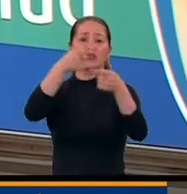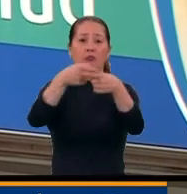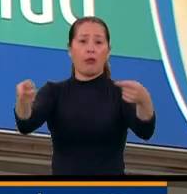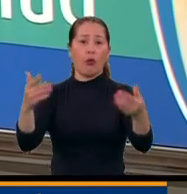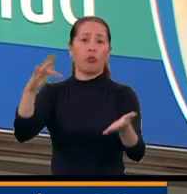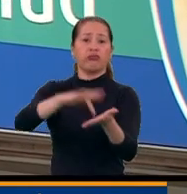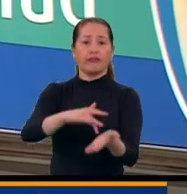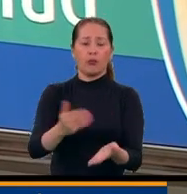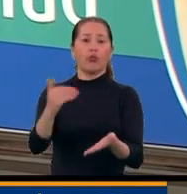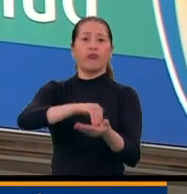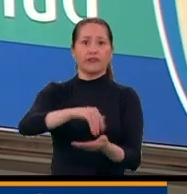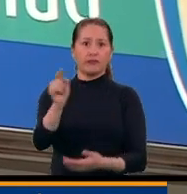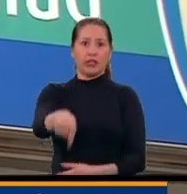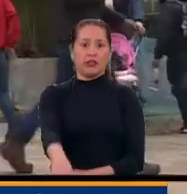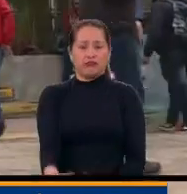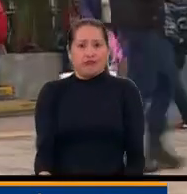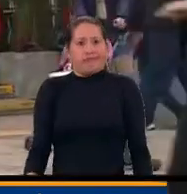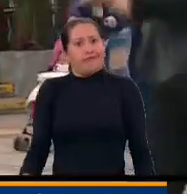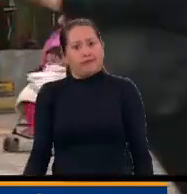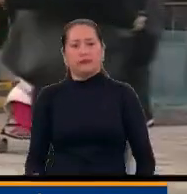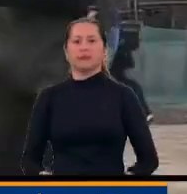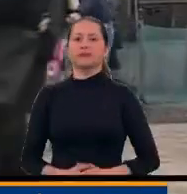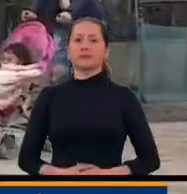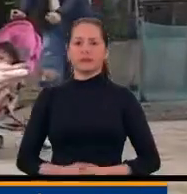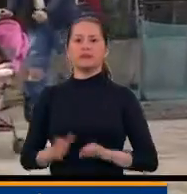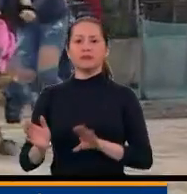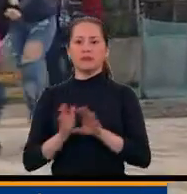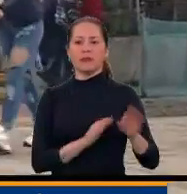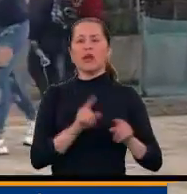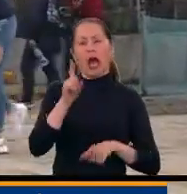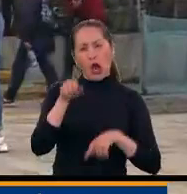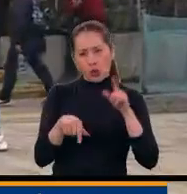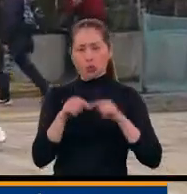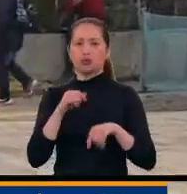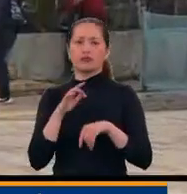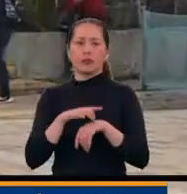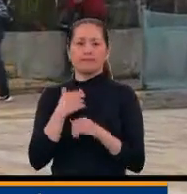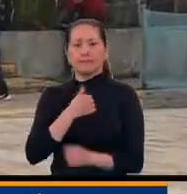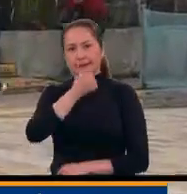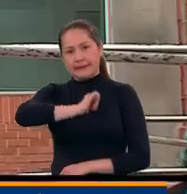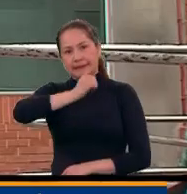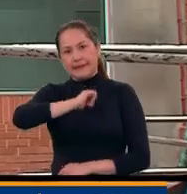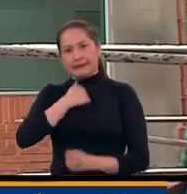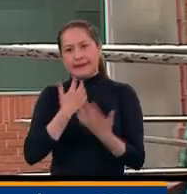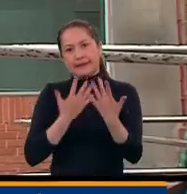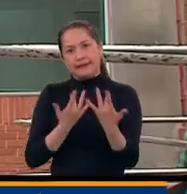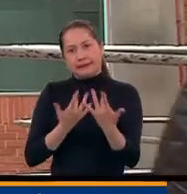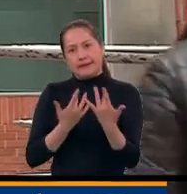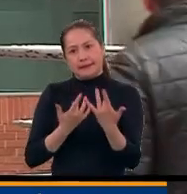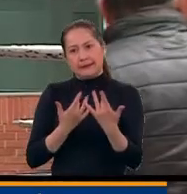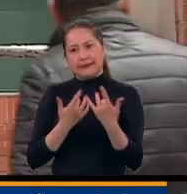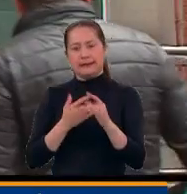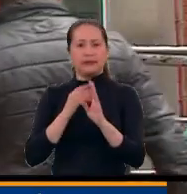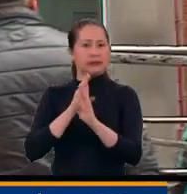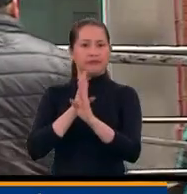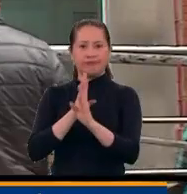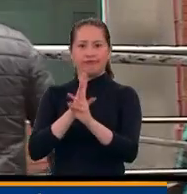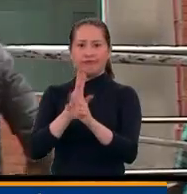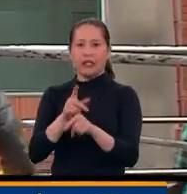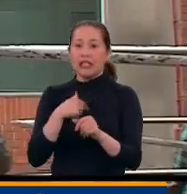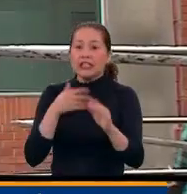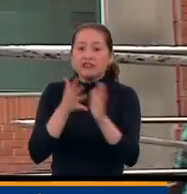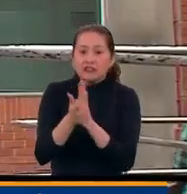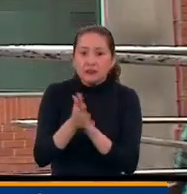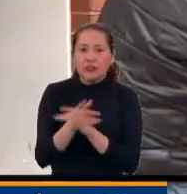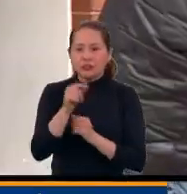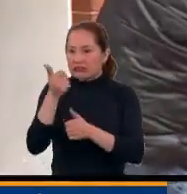afiliados sí encontraron una alternativa, aunque con un tiempo de espera mayor. En las ventanillas no hay acceso a información